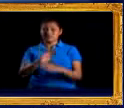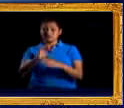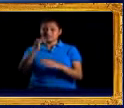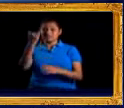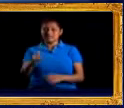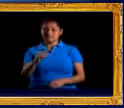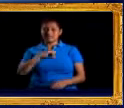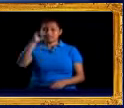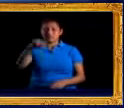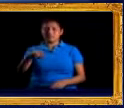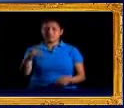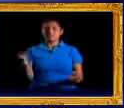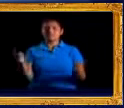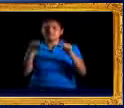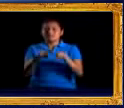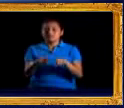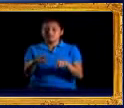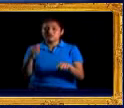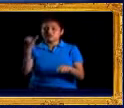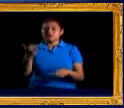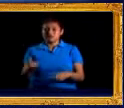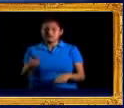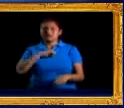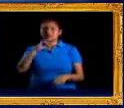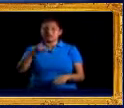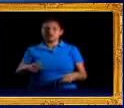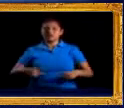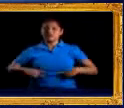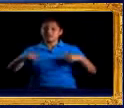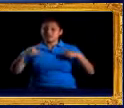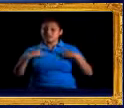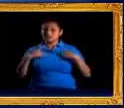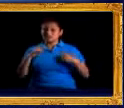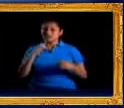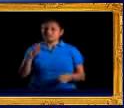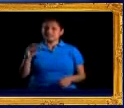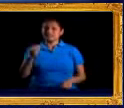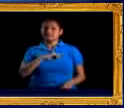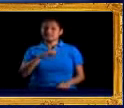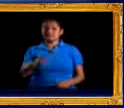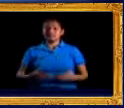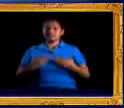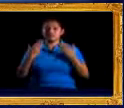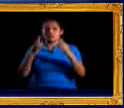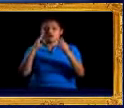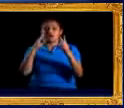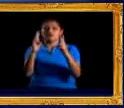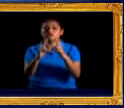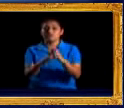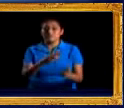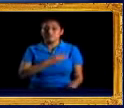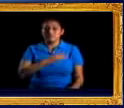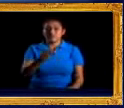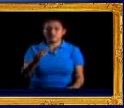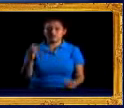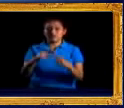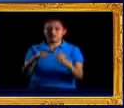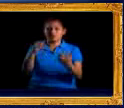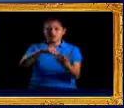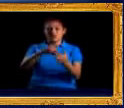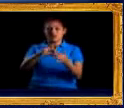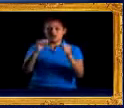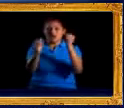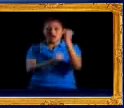hermano. Estas cosas ya las estamos viviendo. Y dice que se las dio a conocer, enviándolas por medio de su